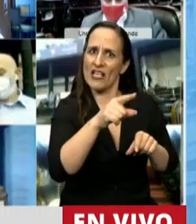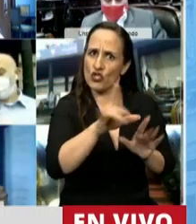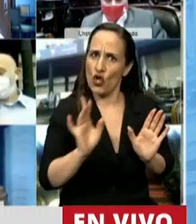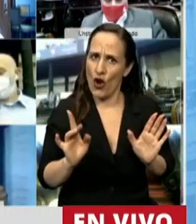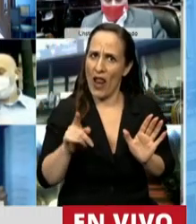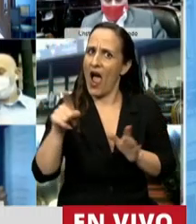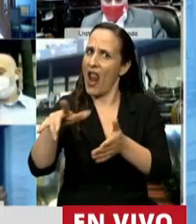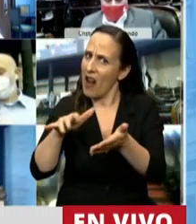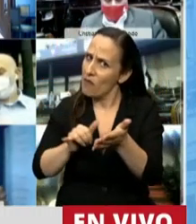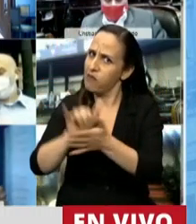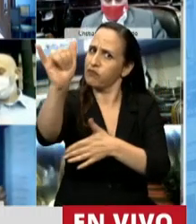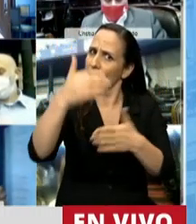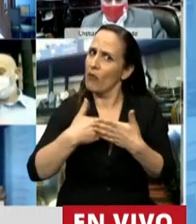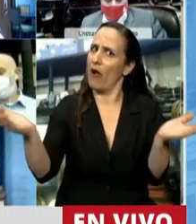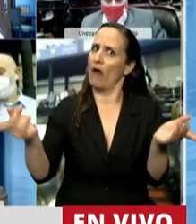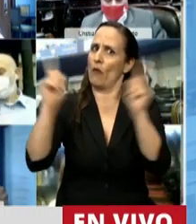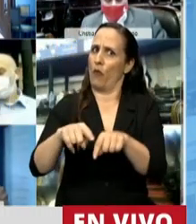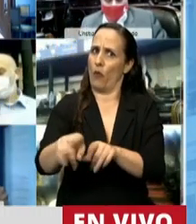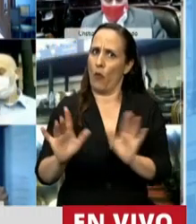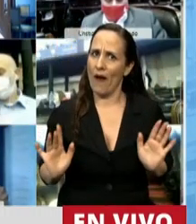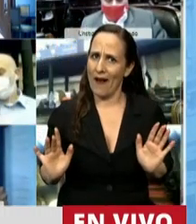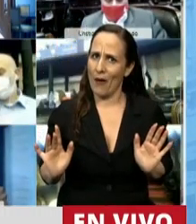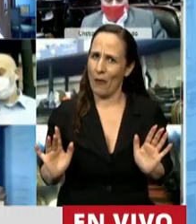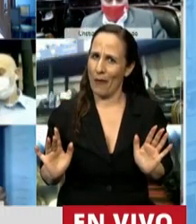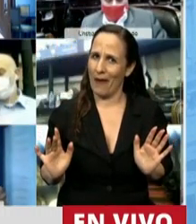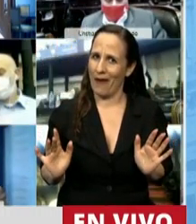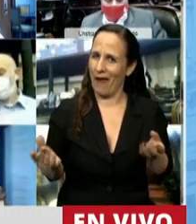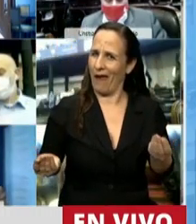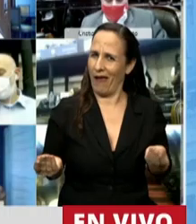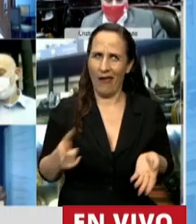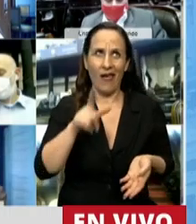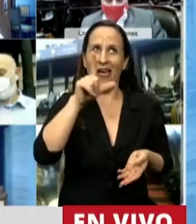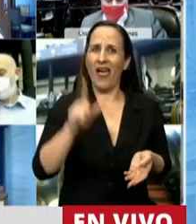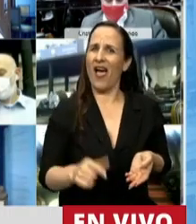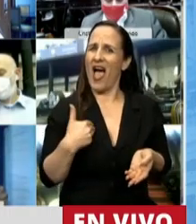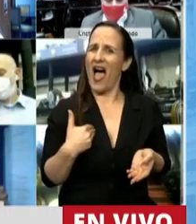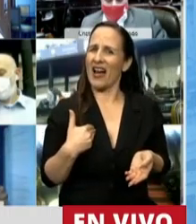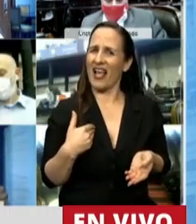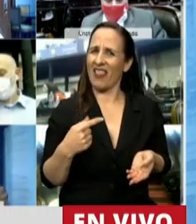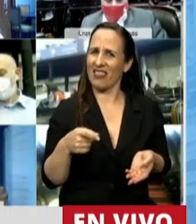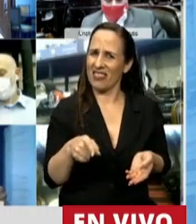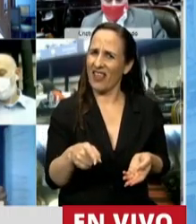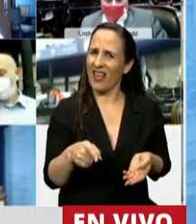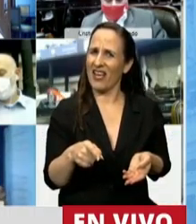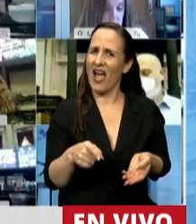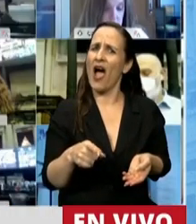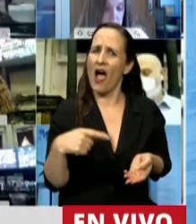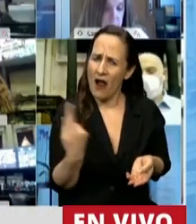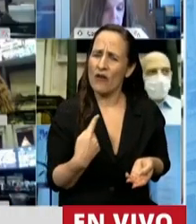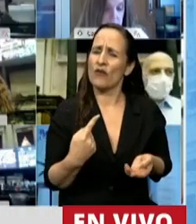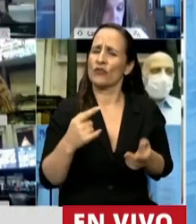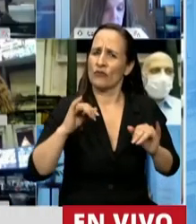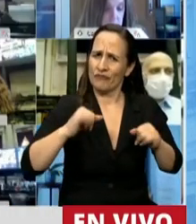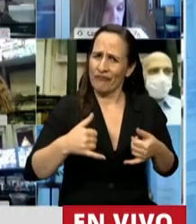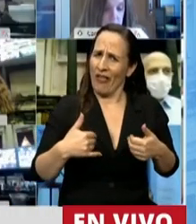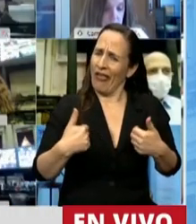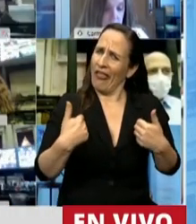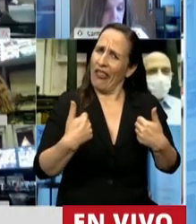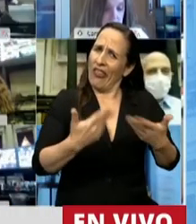de este aeropuerto no hay ningún derecho en la argentina estamos dispuestos a seguir cediendo